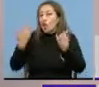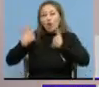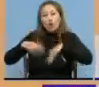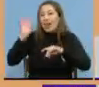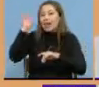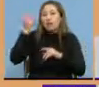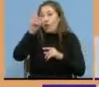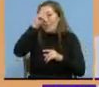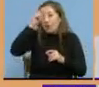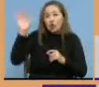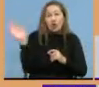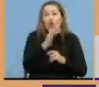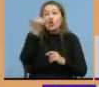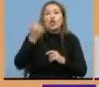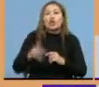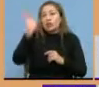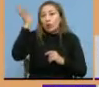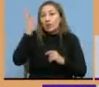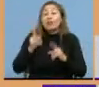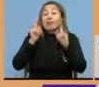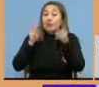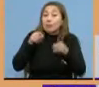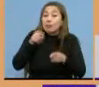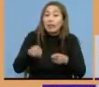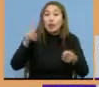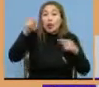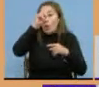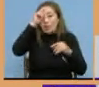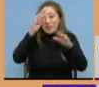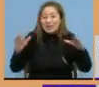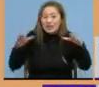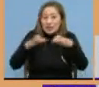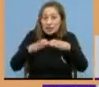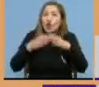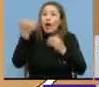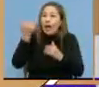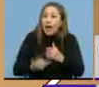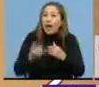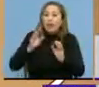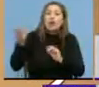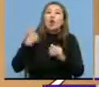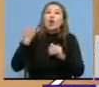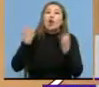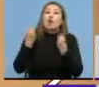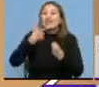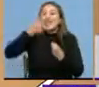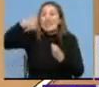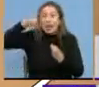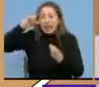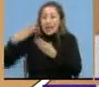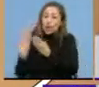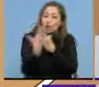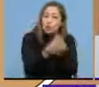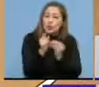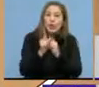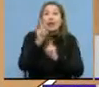todos los hospitales cuentan con sus ambulancias y a su vez los hospitales más pequeños seguimos contando con la derivación por medio de examen pero todo